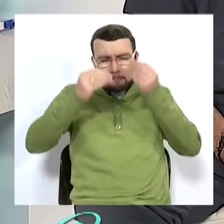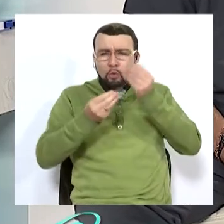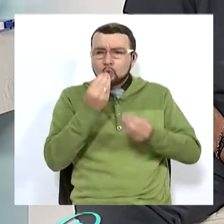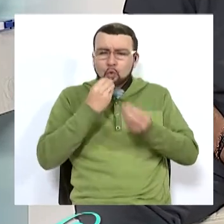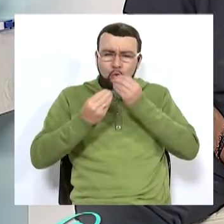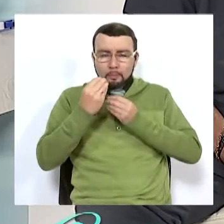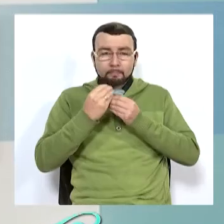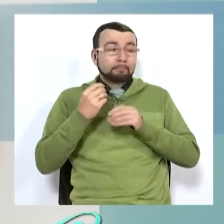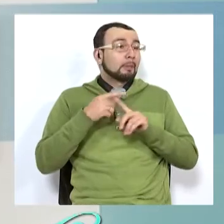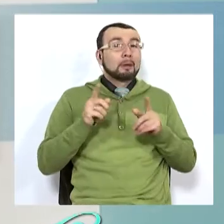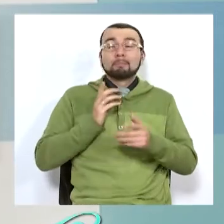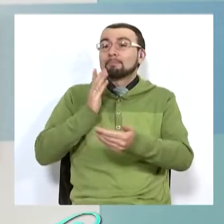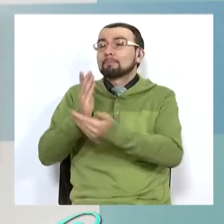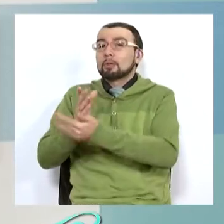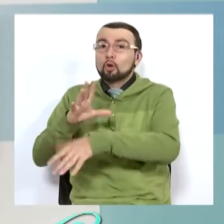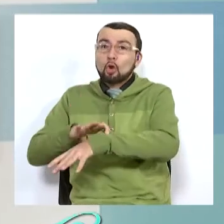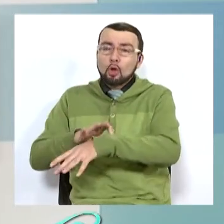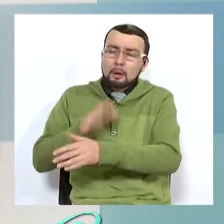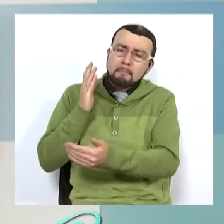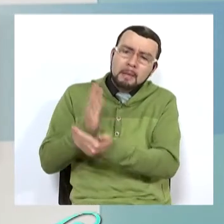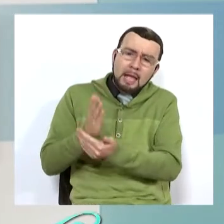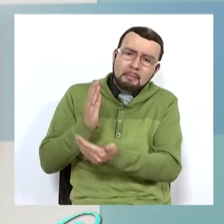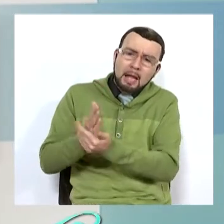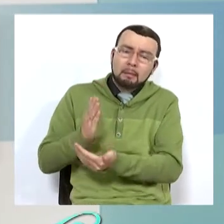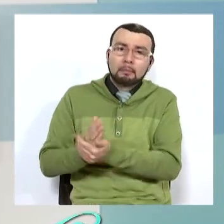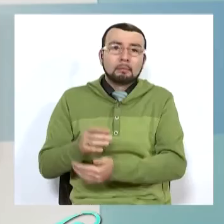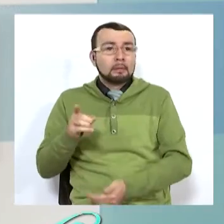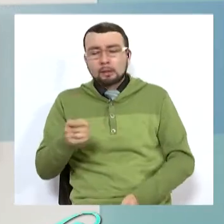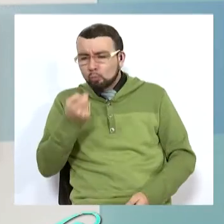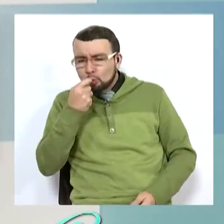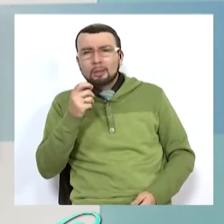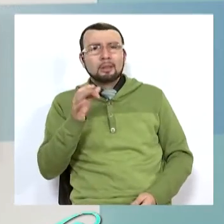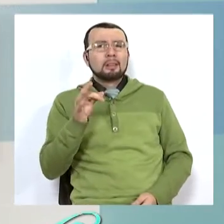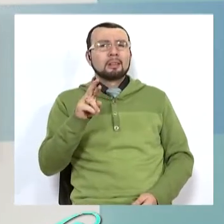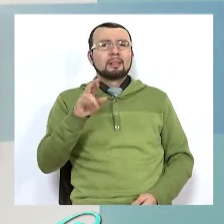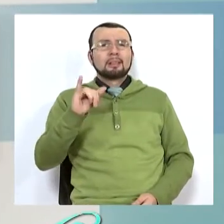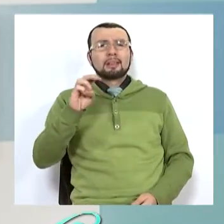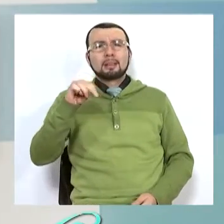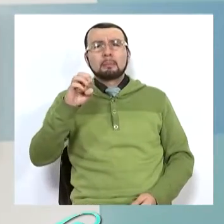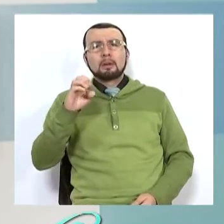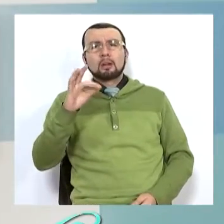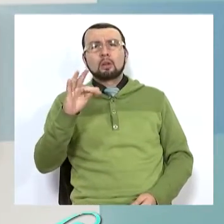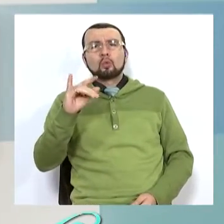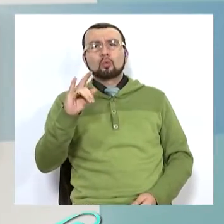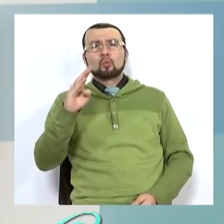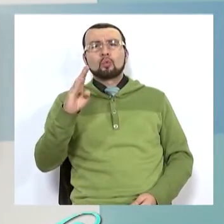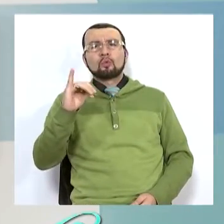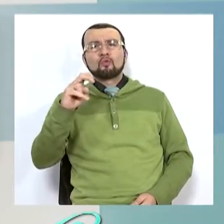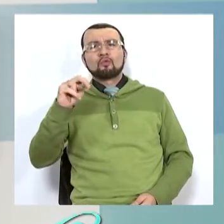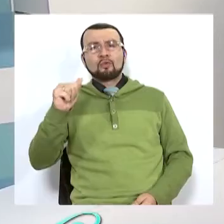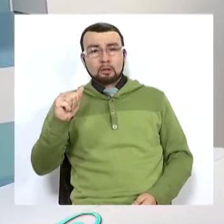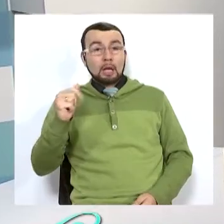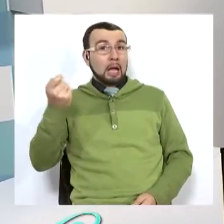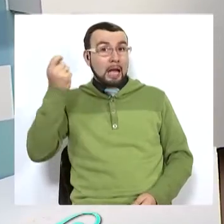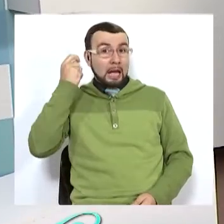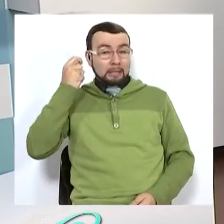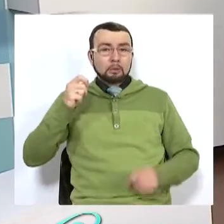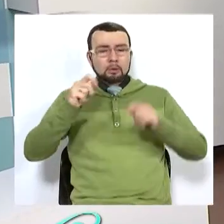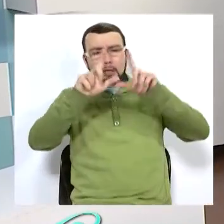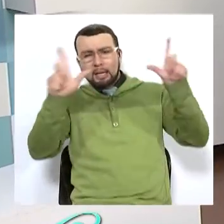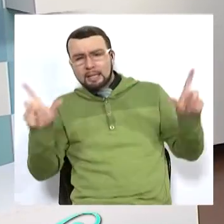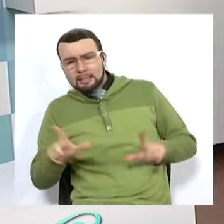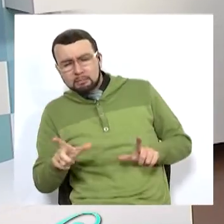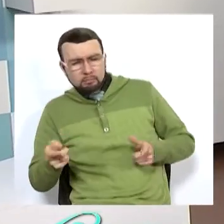varias veces donde el doctor y le han mandado lo que es la tribetubina, le han mandado, ahorita lo último le hicieron los exámenes